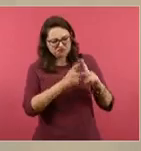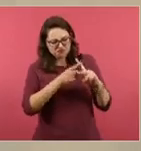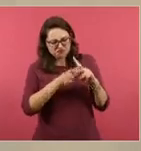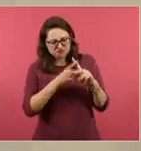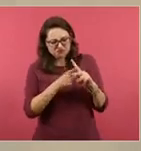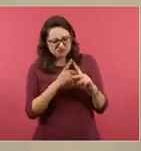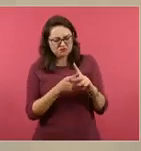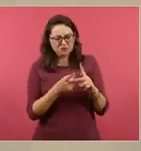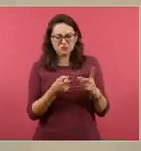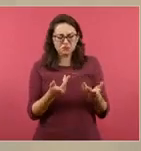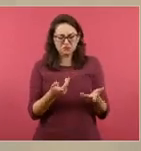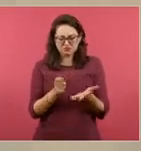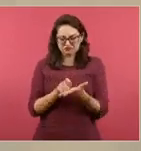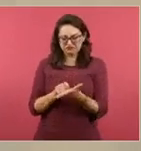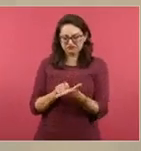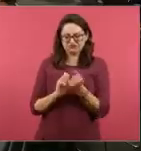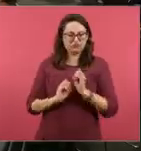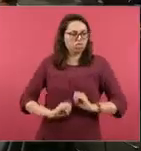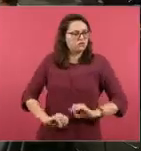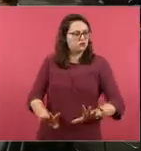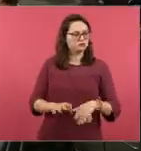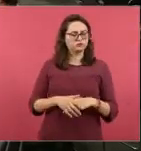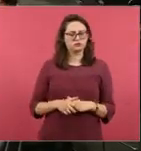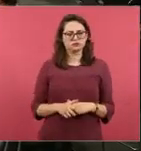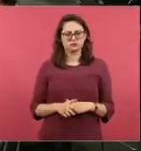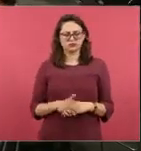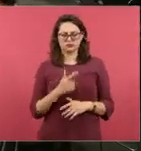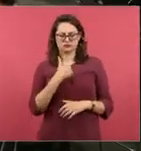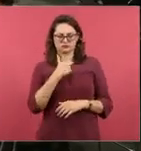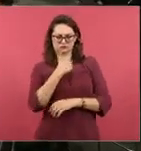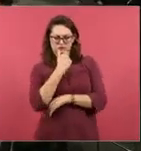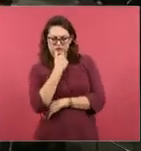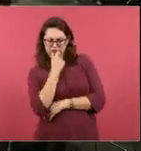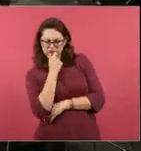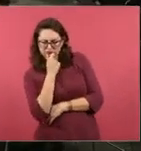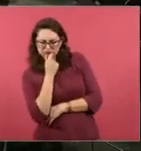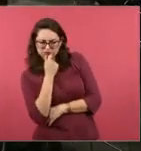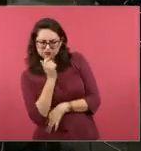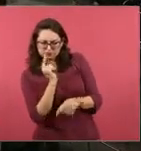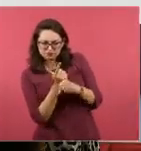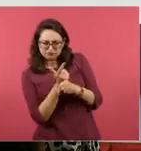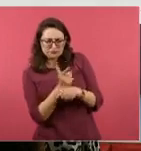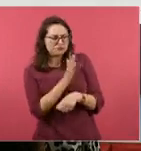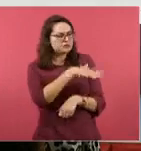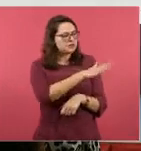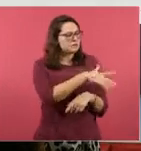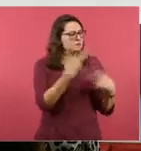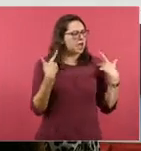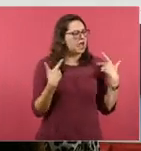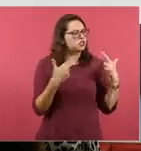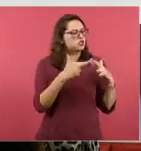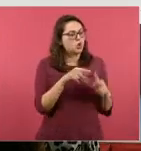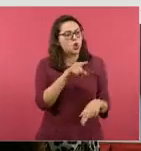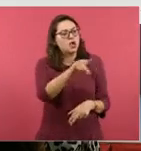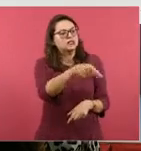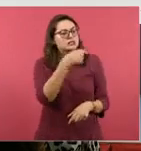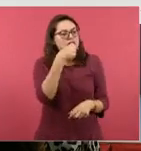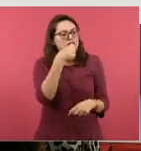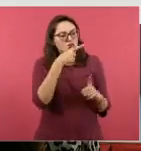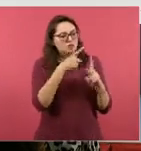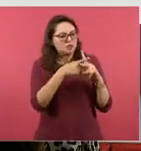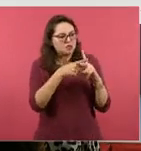digo, profesor, este niño no está trabajando, ¿qué hacemos? Pues a ver, déjeme